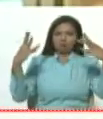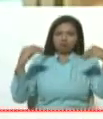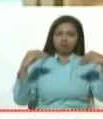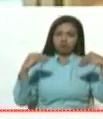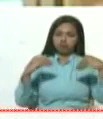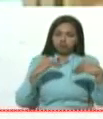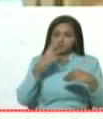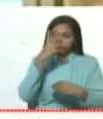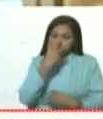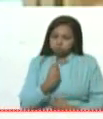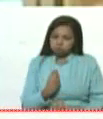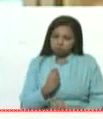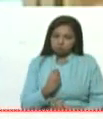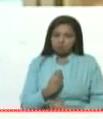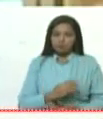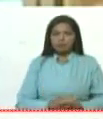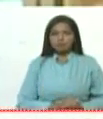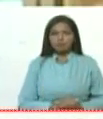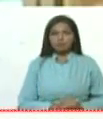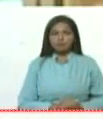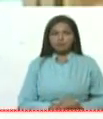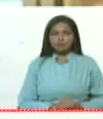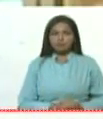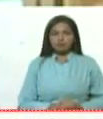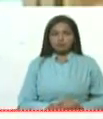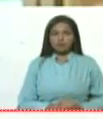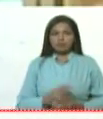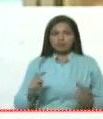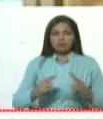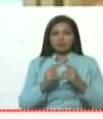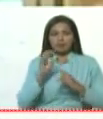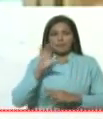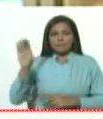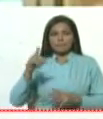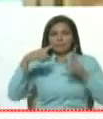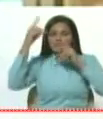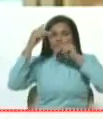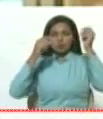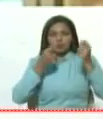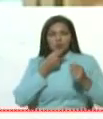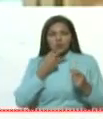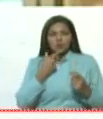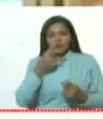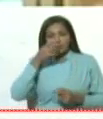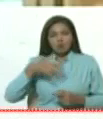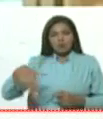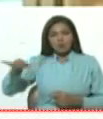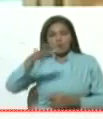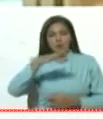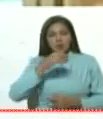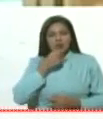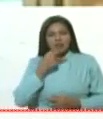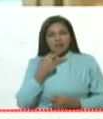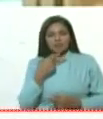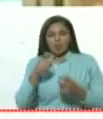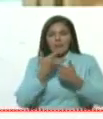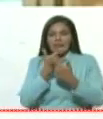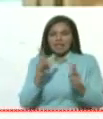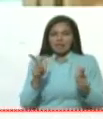gris, oscuro, y encuentra un país brillante, con un pueblo laborioso,